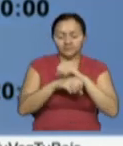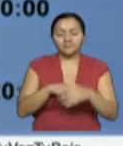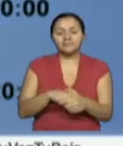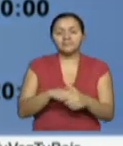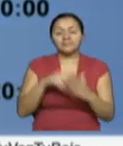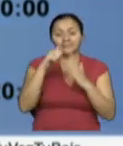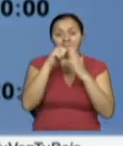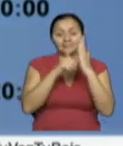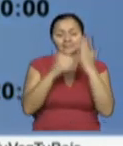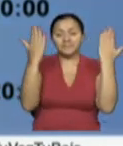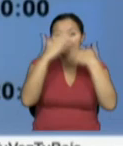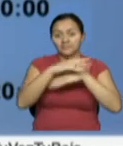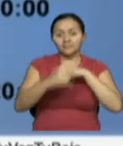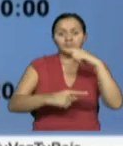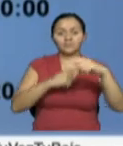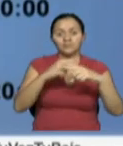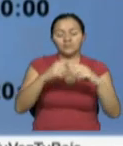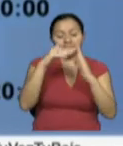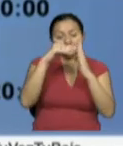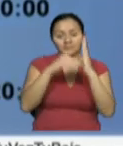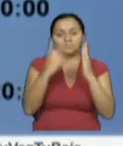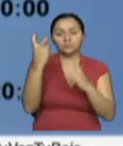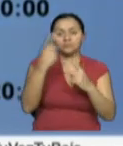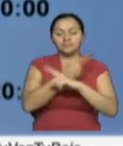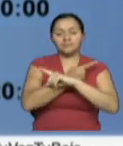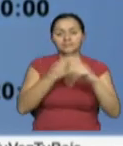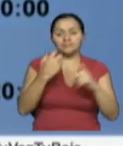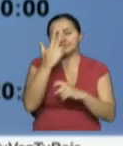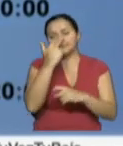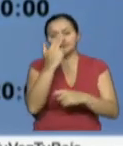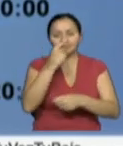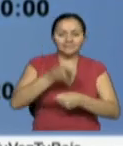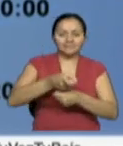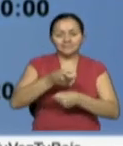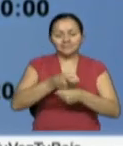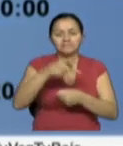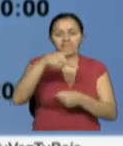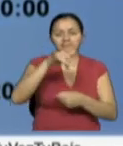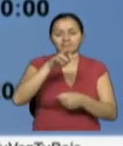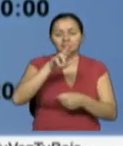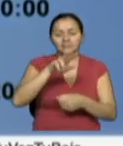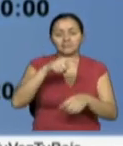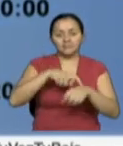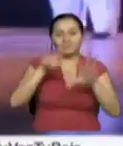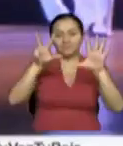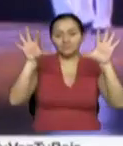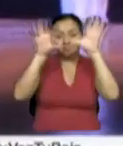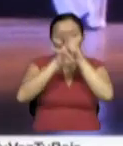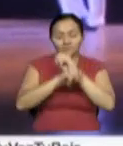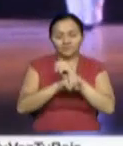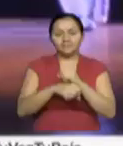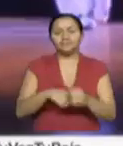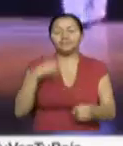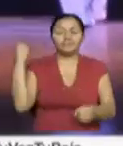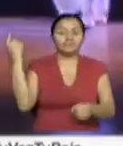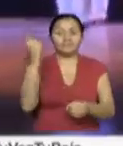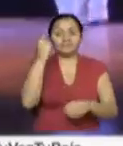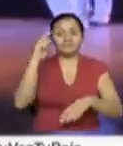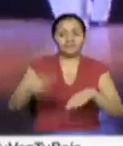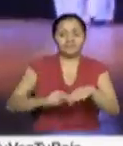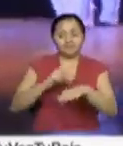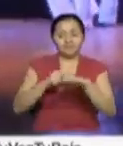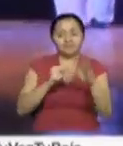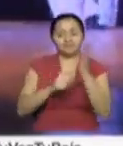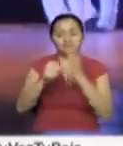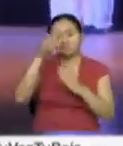Esta agenda finalizará el 12 de marzo con el show humorístico Peter Albeiro a las 20 horas. A nivel nacional, el